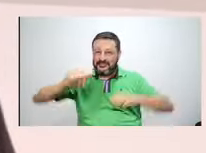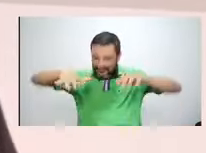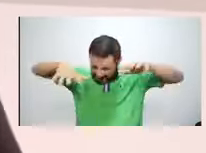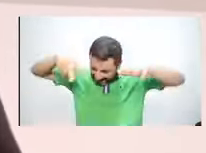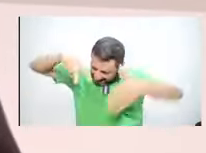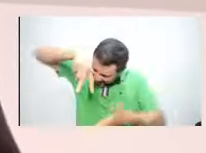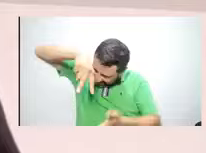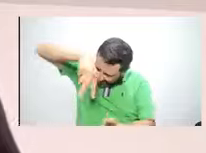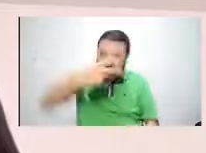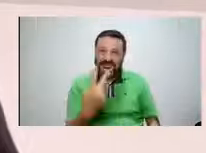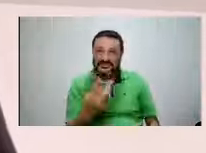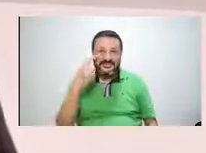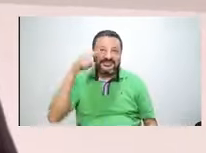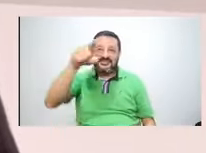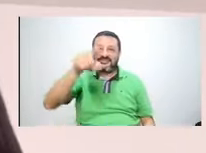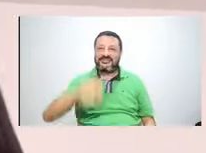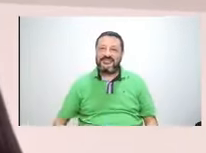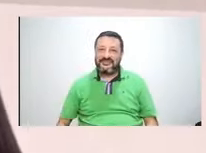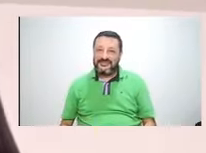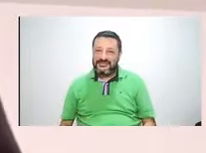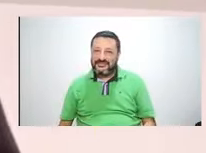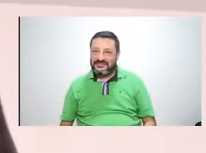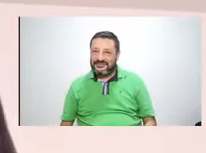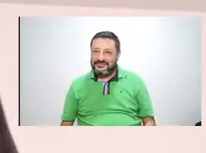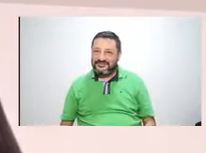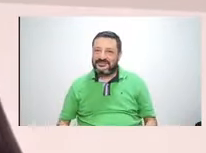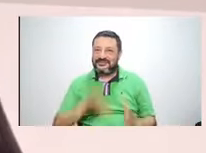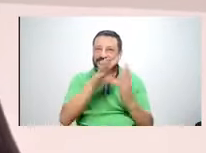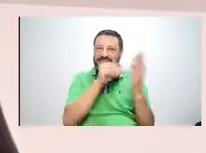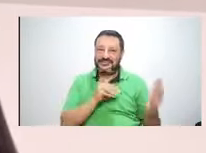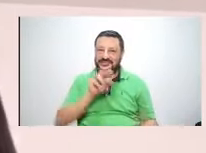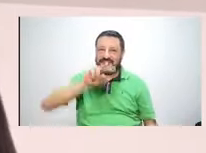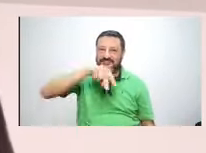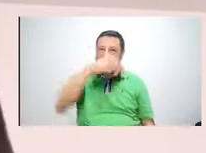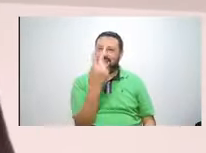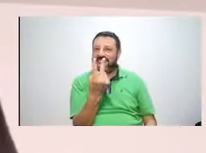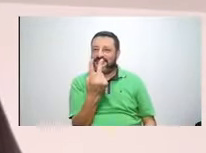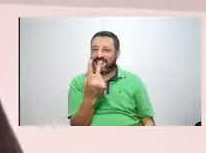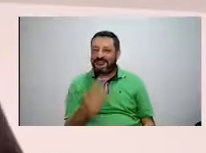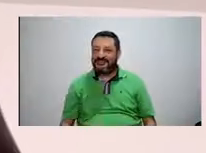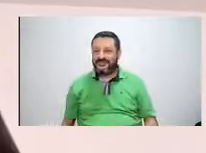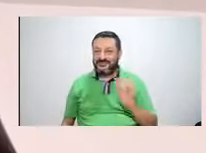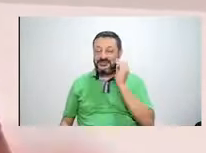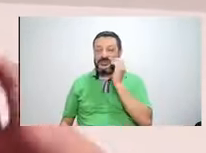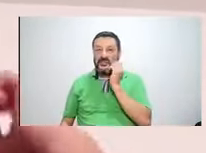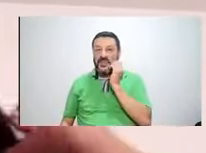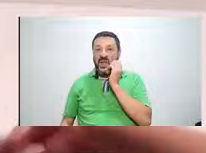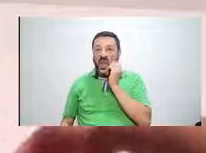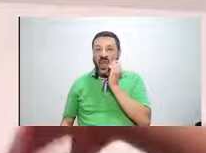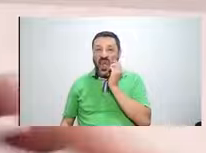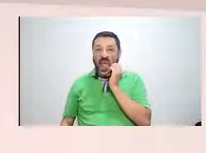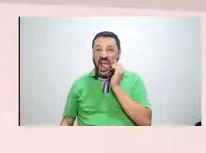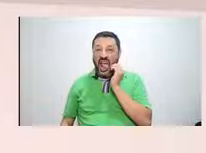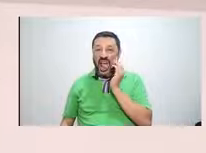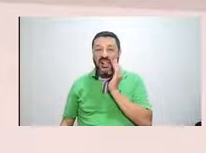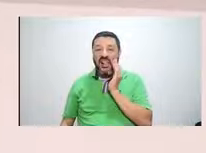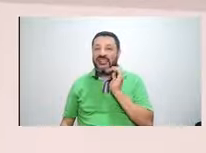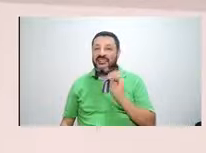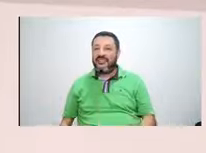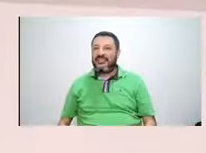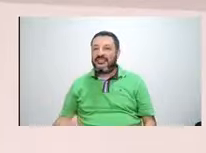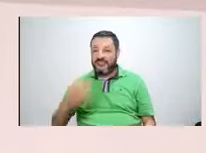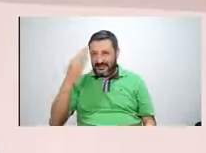Dije, no, ma, yo quiero aprender a hacer eso, me parece súper chévere. Entonces mi mamá dice, bueno, pero mi mamá no sabía qué